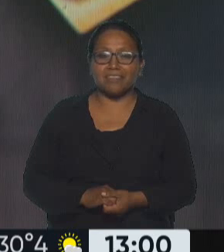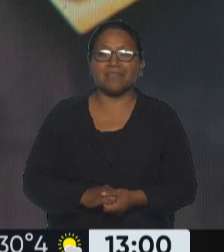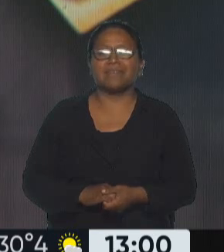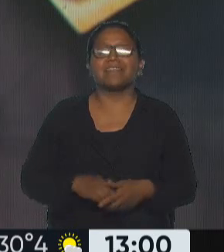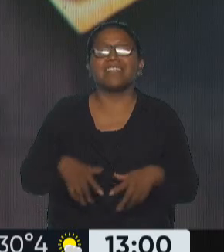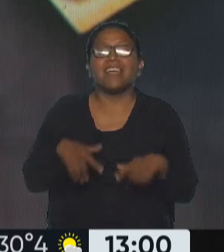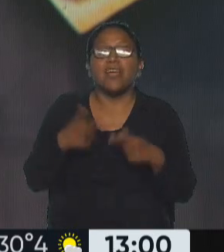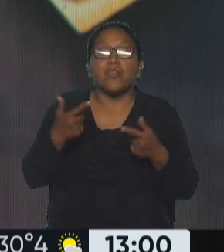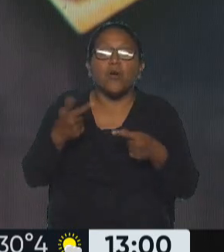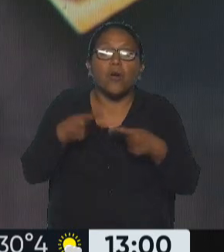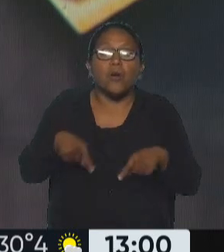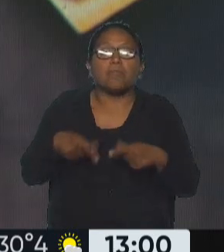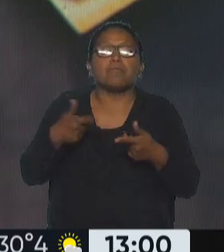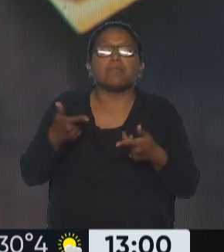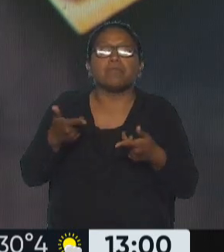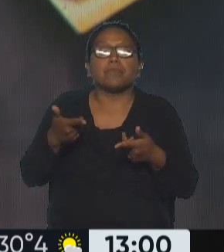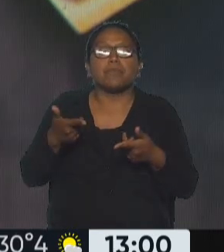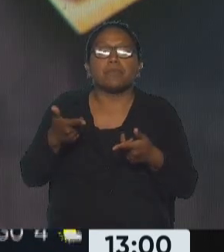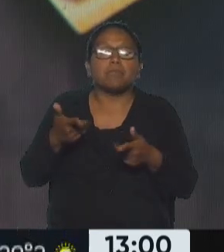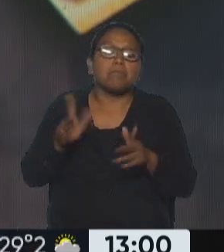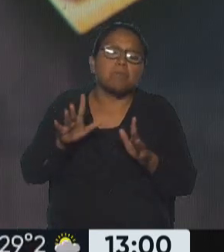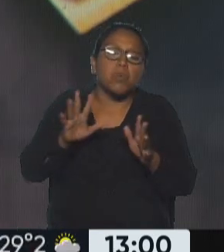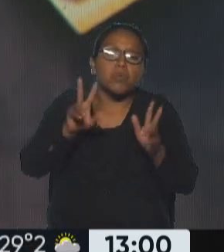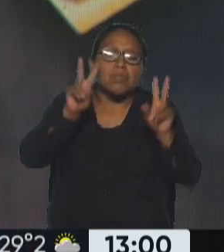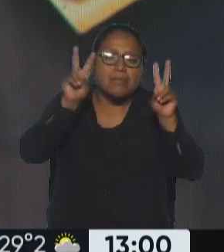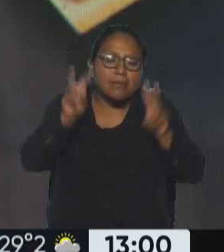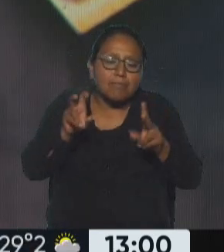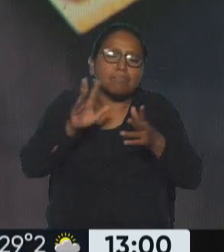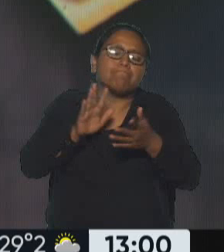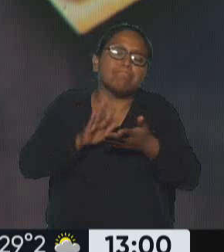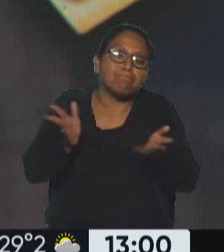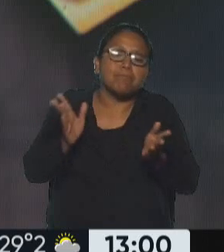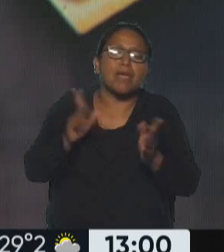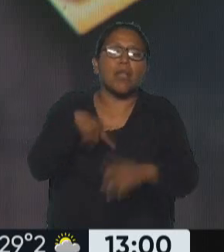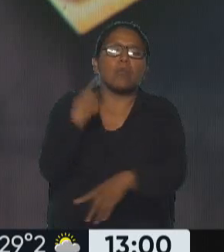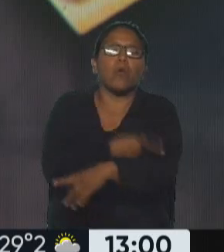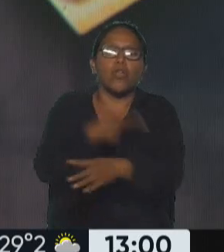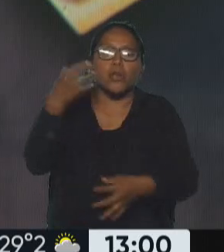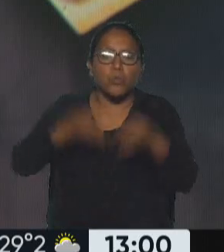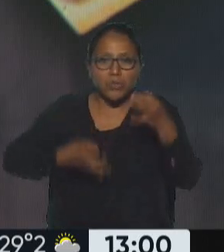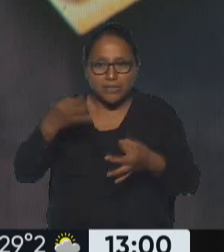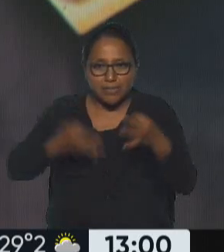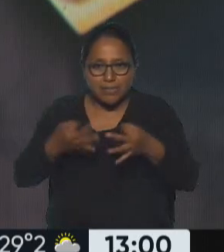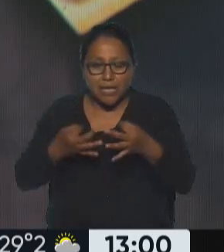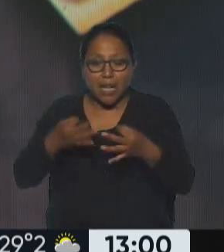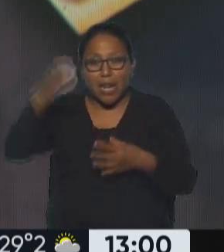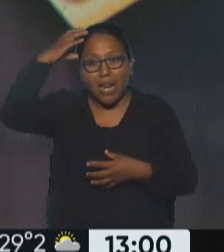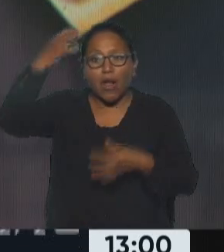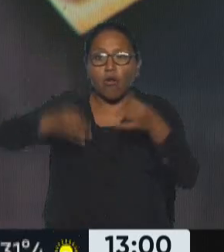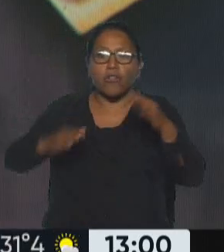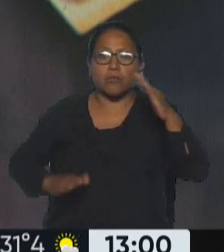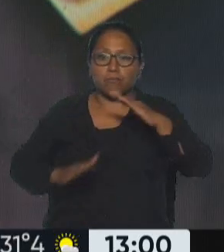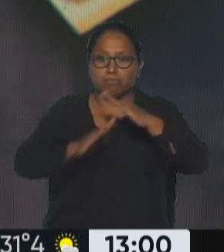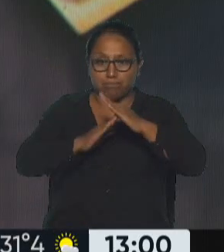nuevamente asistimos a un capítulo adicional de El Poder Judicial en este caso la Corte Suprema